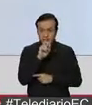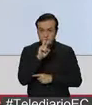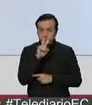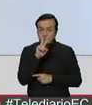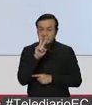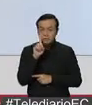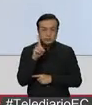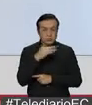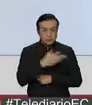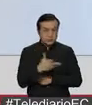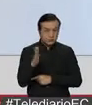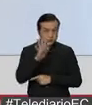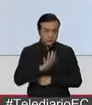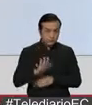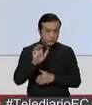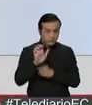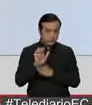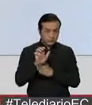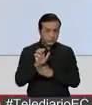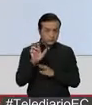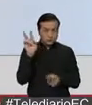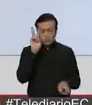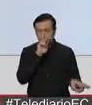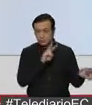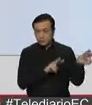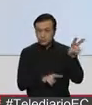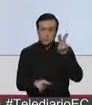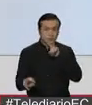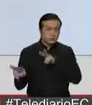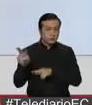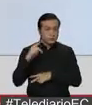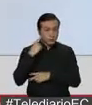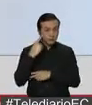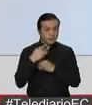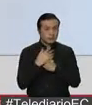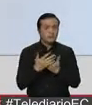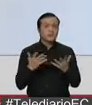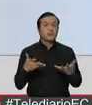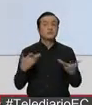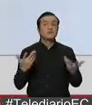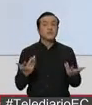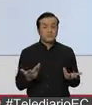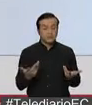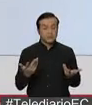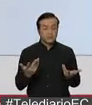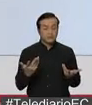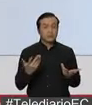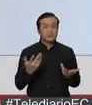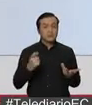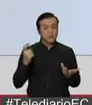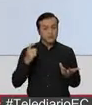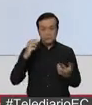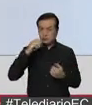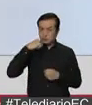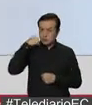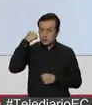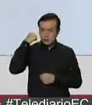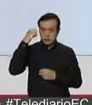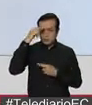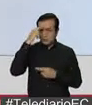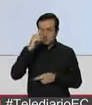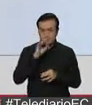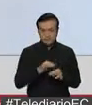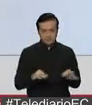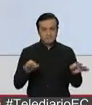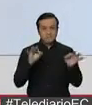necesario que los ecuatorianos pongamos ojo a la actuación de estos legisladores y que pues ejerzamos nuestro legítimo derecho al control social